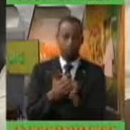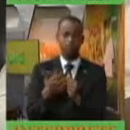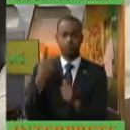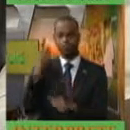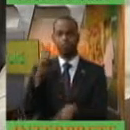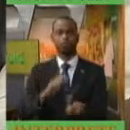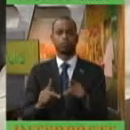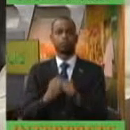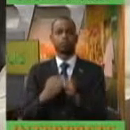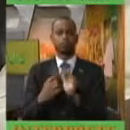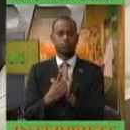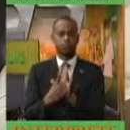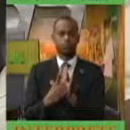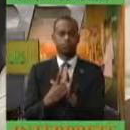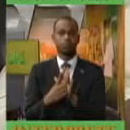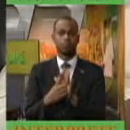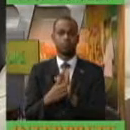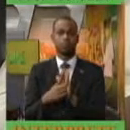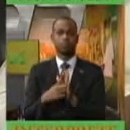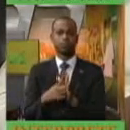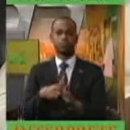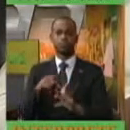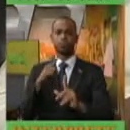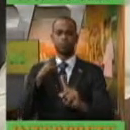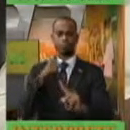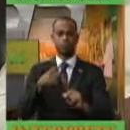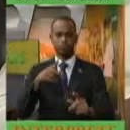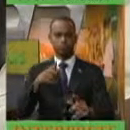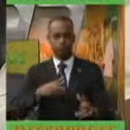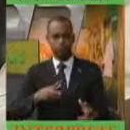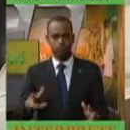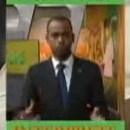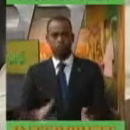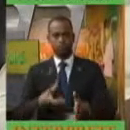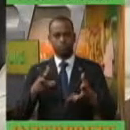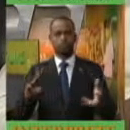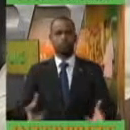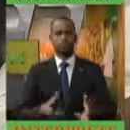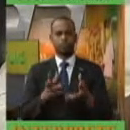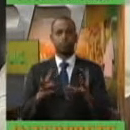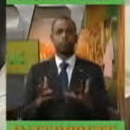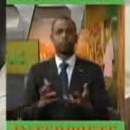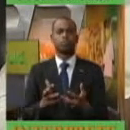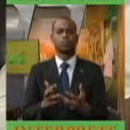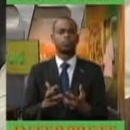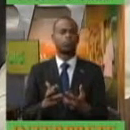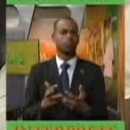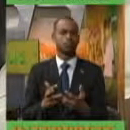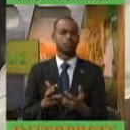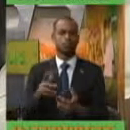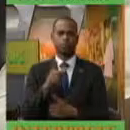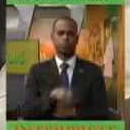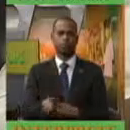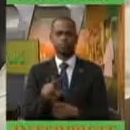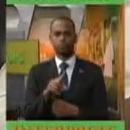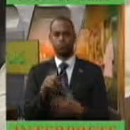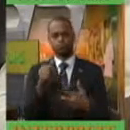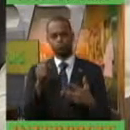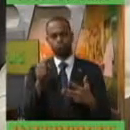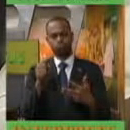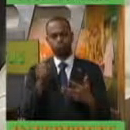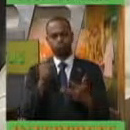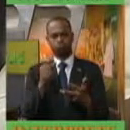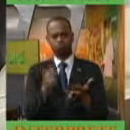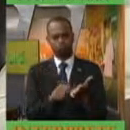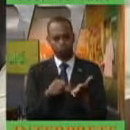discapacidad, con relación a poder agenciar, diligenciar, canalizar la dotación de documentos